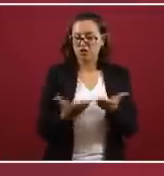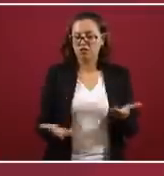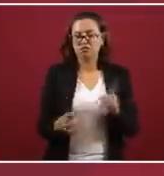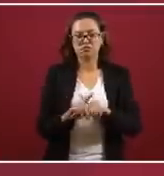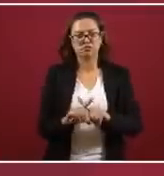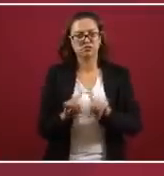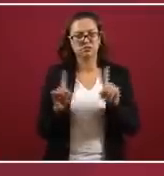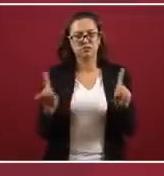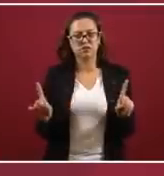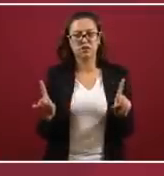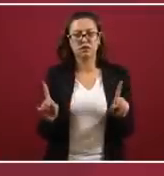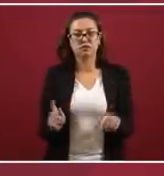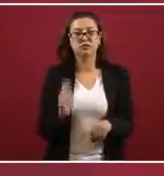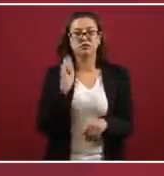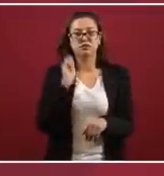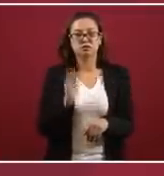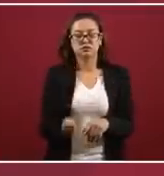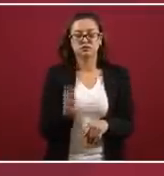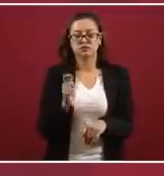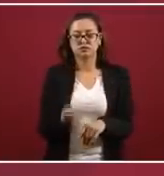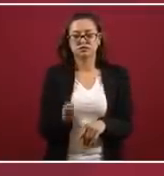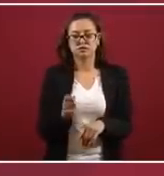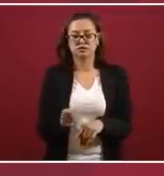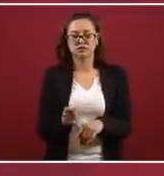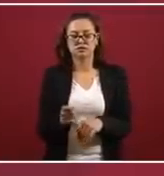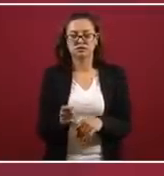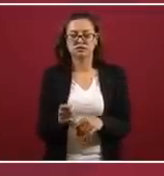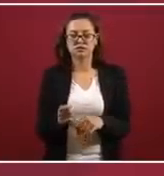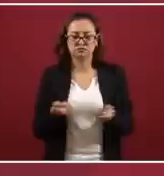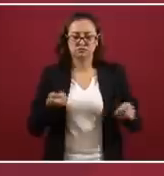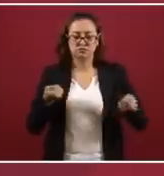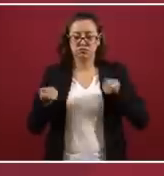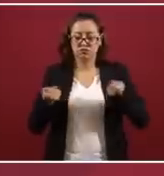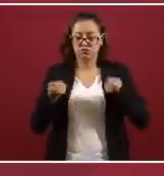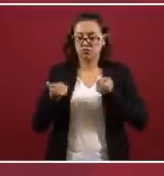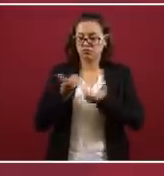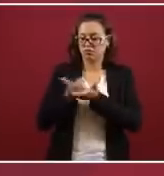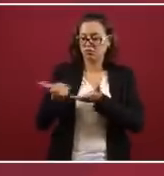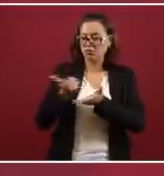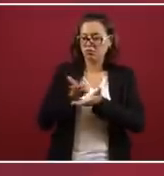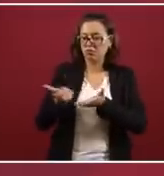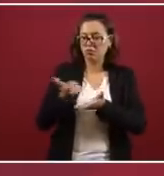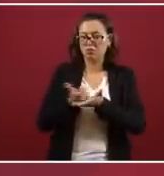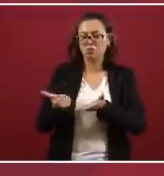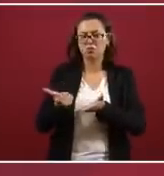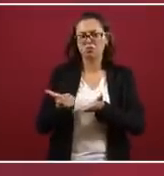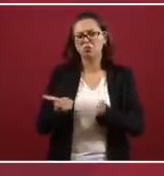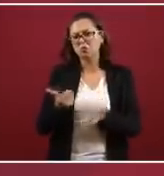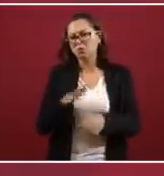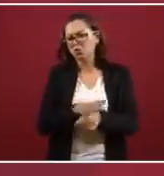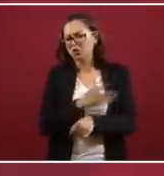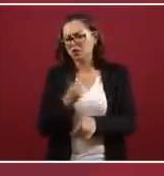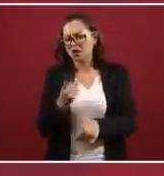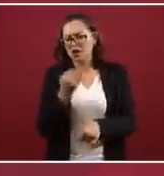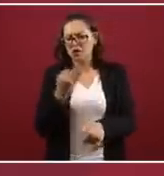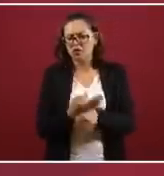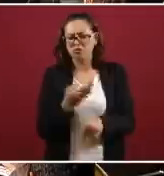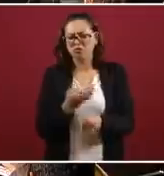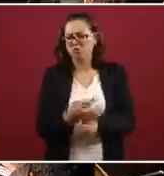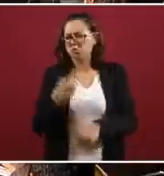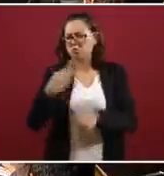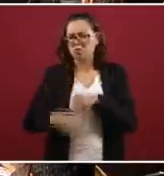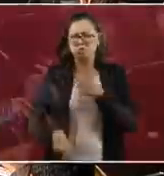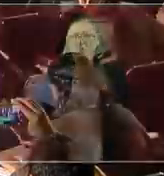que da un poco explicación sobre esos precios controlados y por qué aquí no tenemos ese